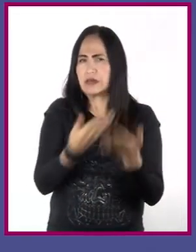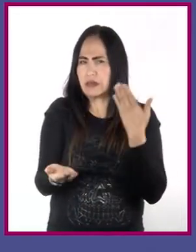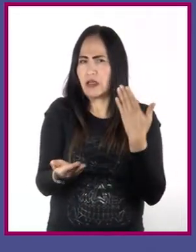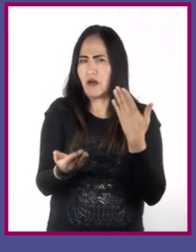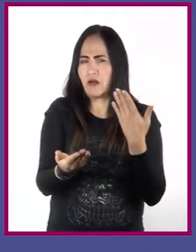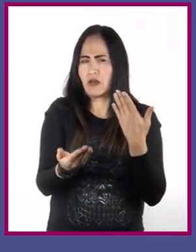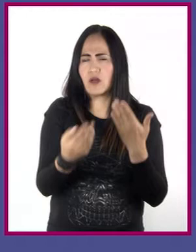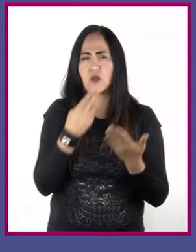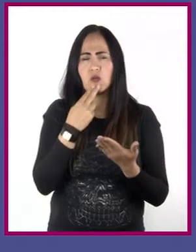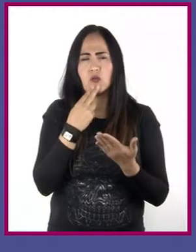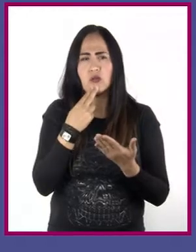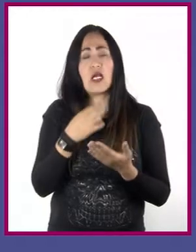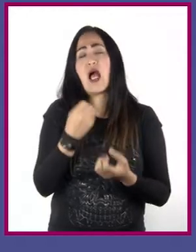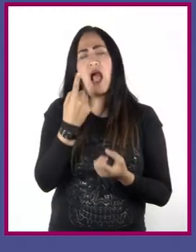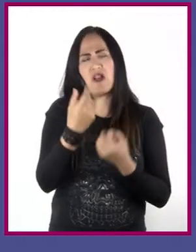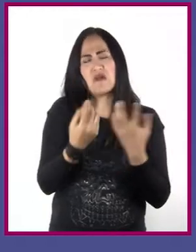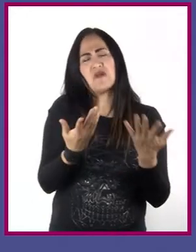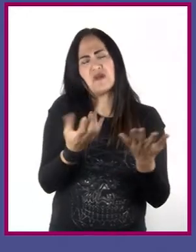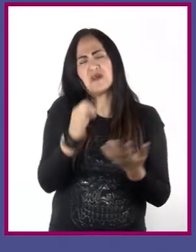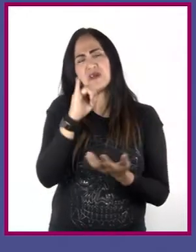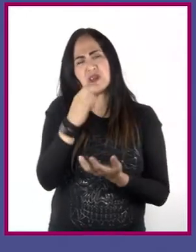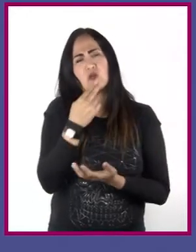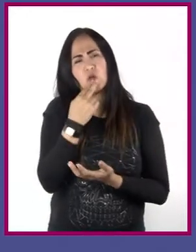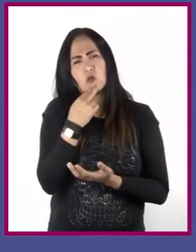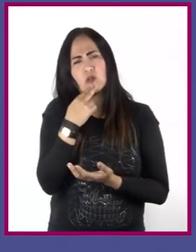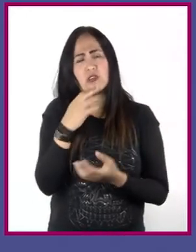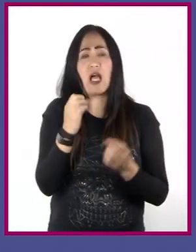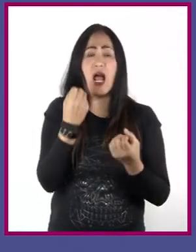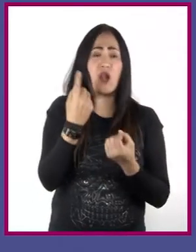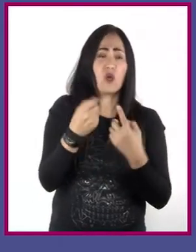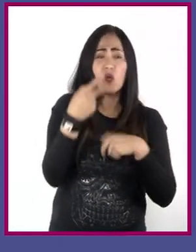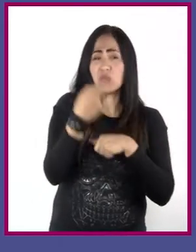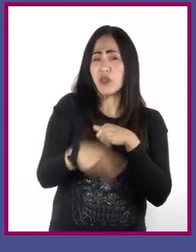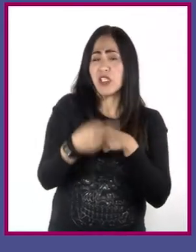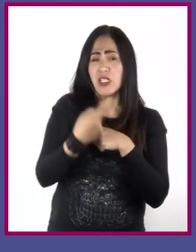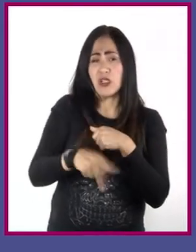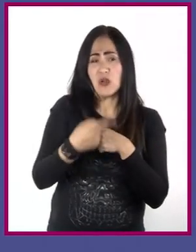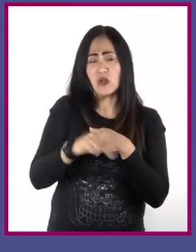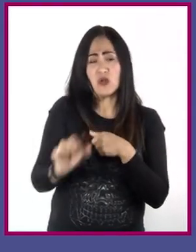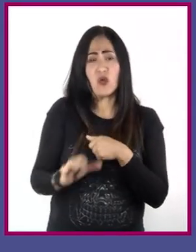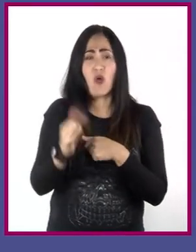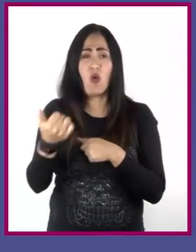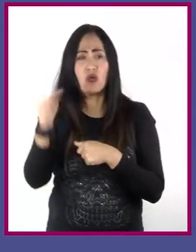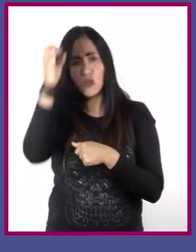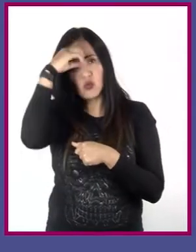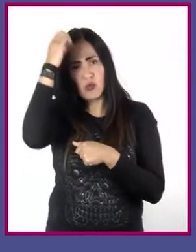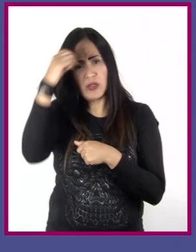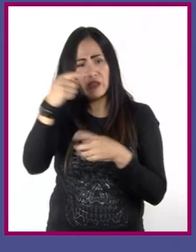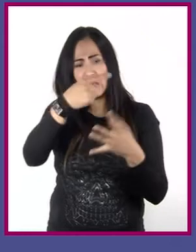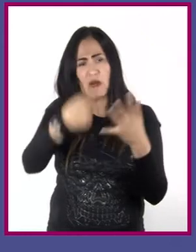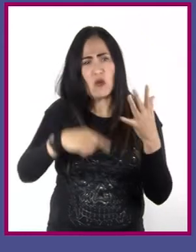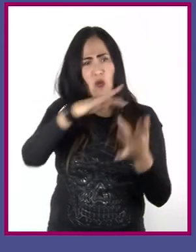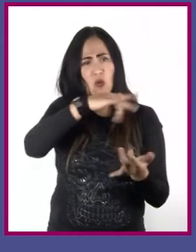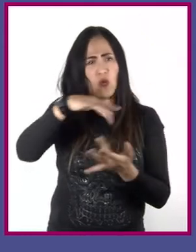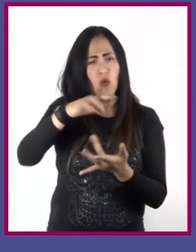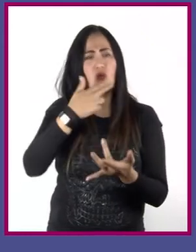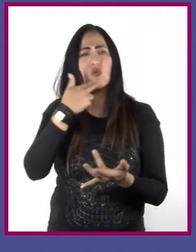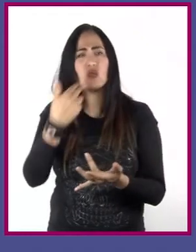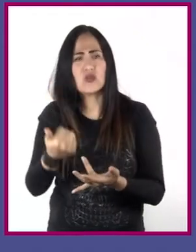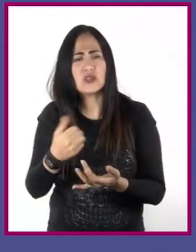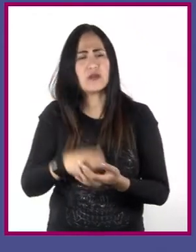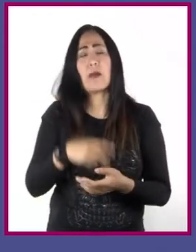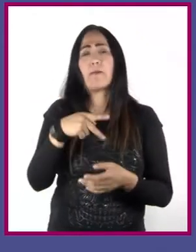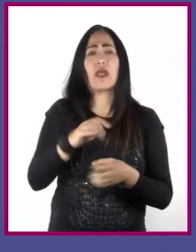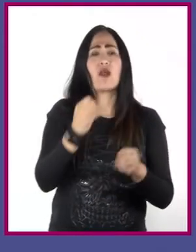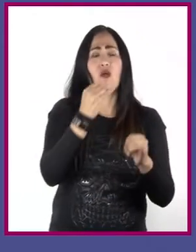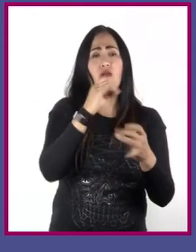las consideran prescindibles, peligrosas y hasta inútiles. Lo cierto es que desde que aparecen en Internet, el